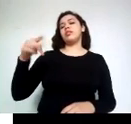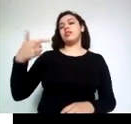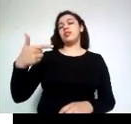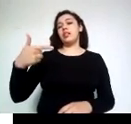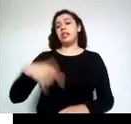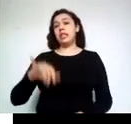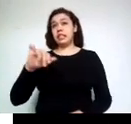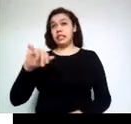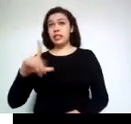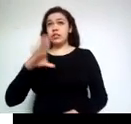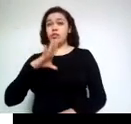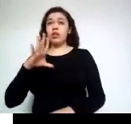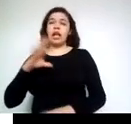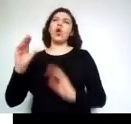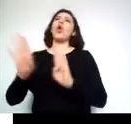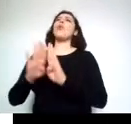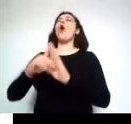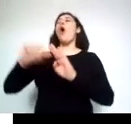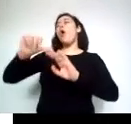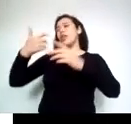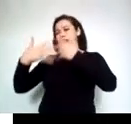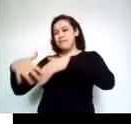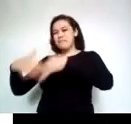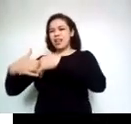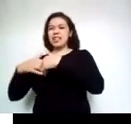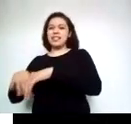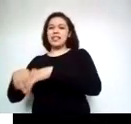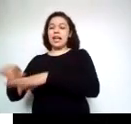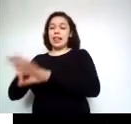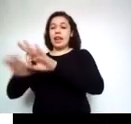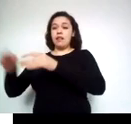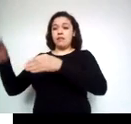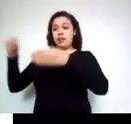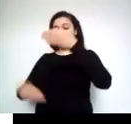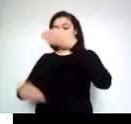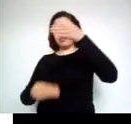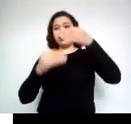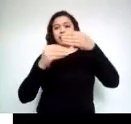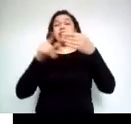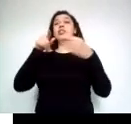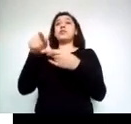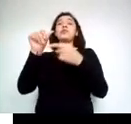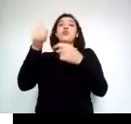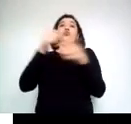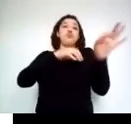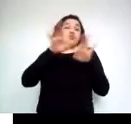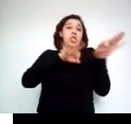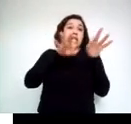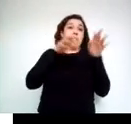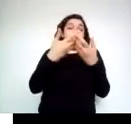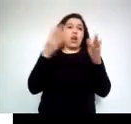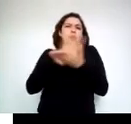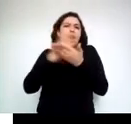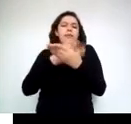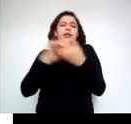efectivamente, si tienes un outsourcing y ese outsourcing no es independiente a las funciones que realizas en tu compañía, es decir, yo